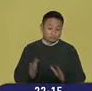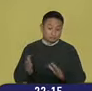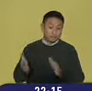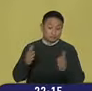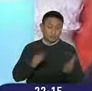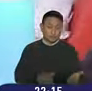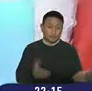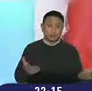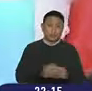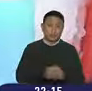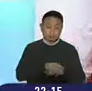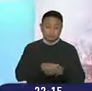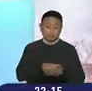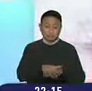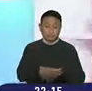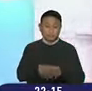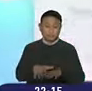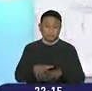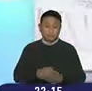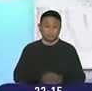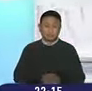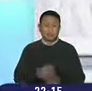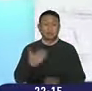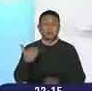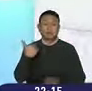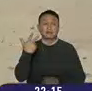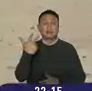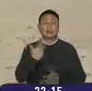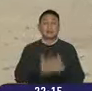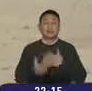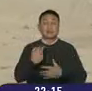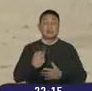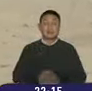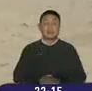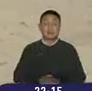dejando en la orfandad a sus tres pequeños hijos, informó Marilyn Jaramillo.